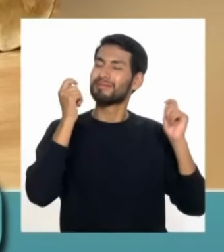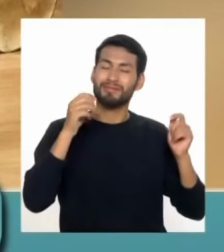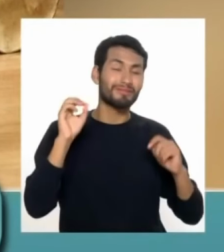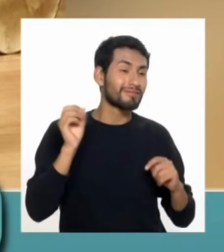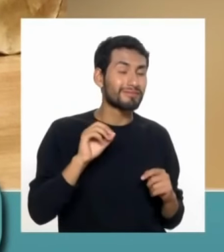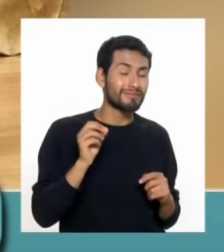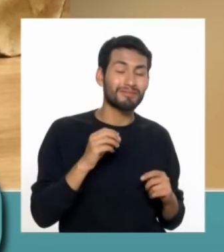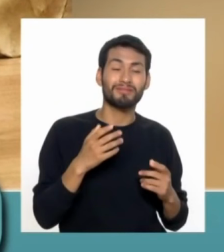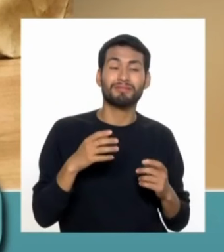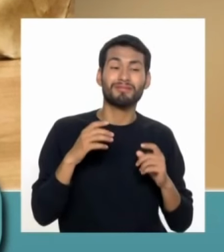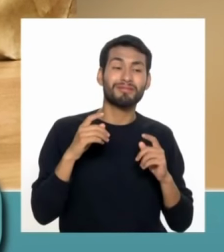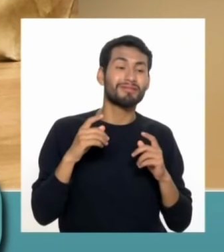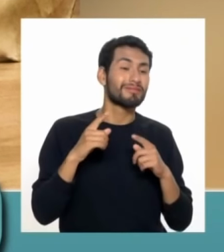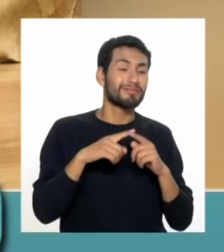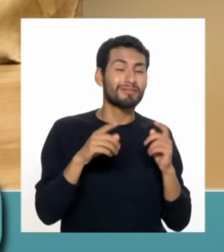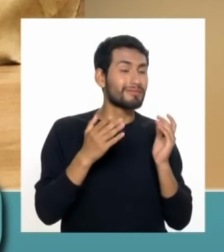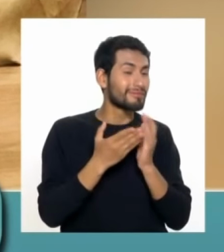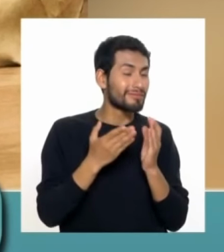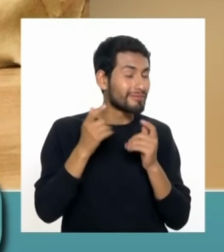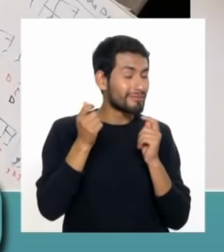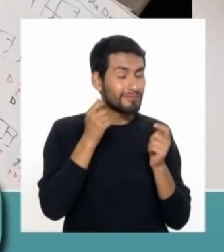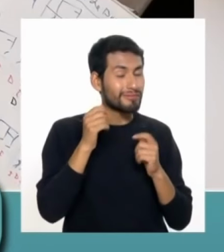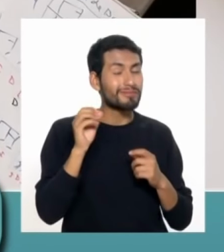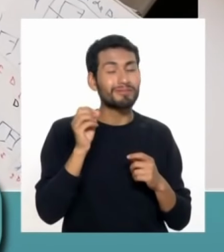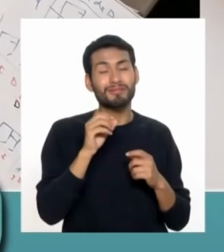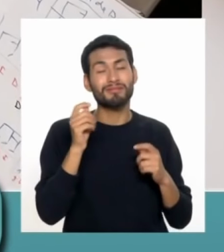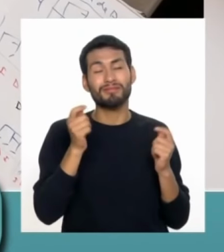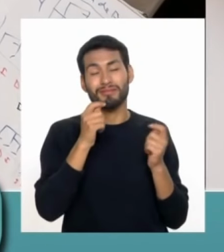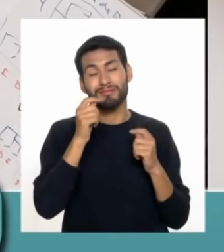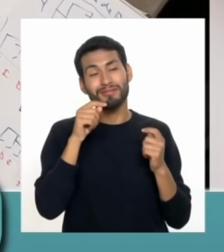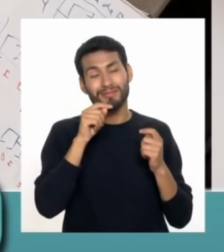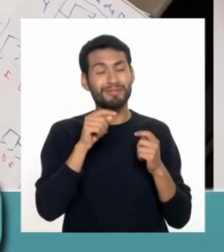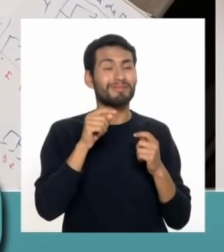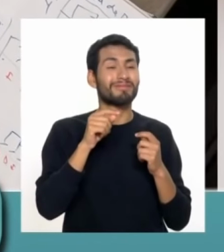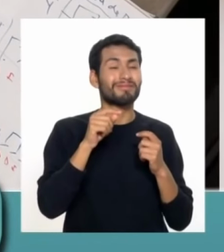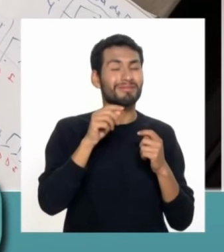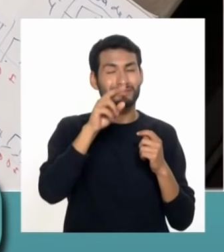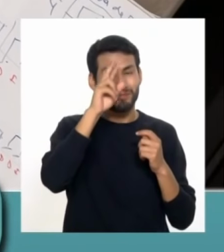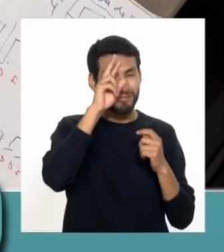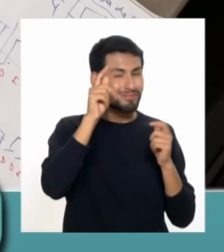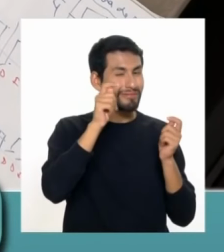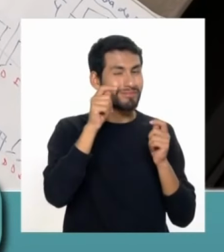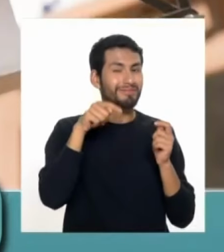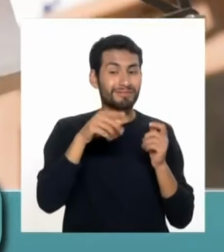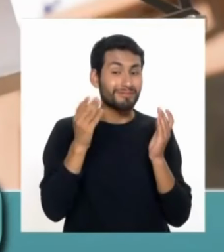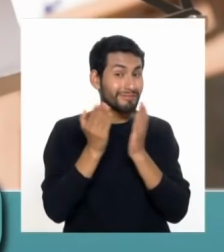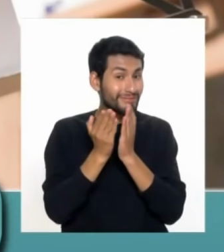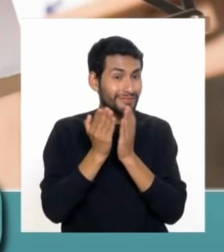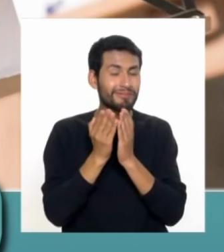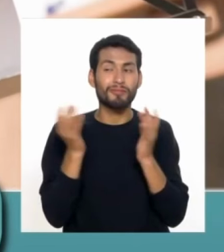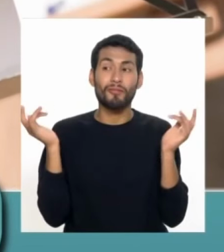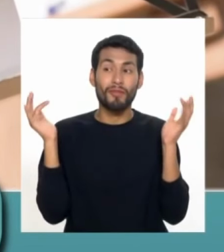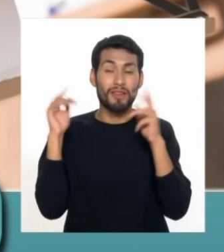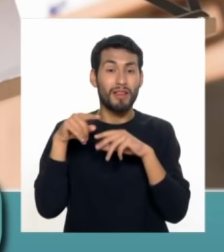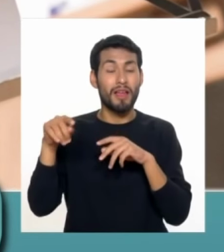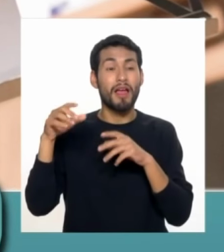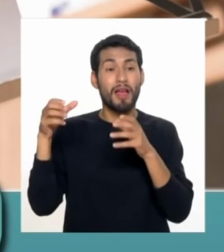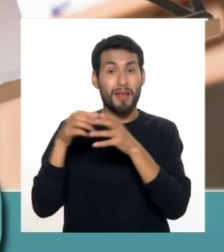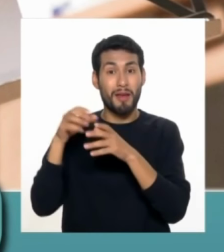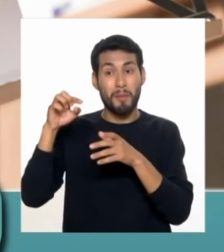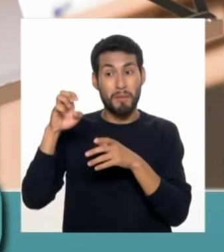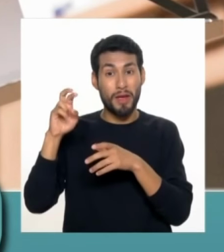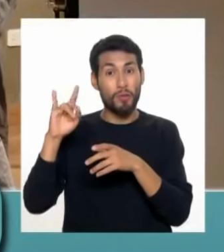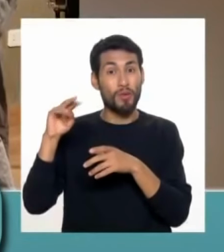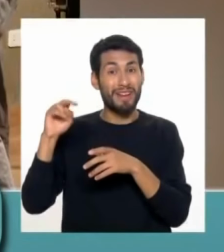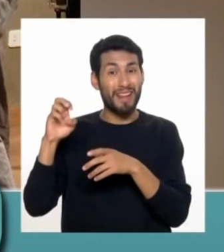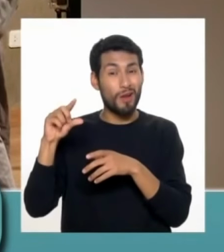o algún aniversario del colegio o fiestas patrias, actuación, siempre los integrantes de Perú Negro